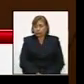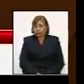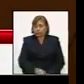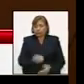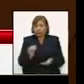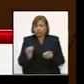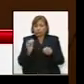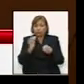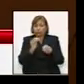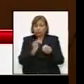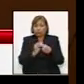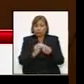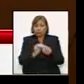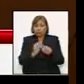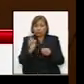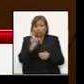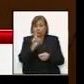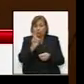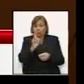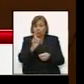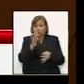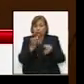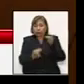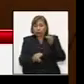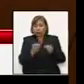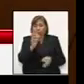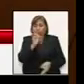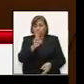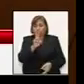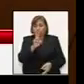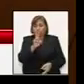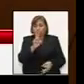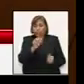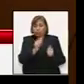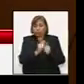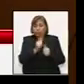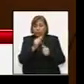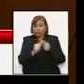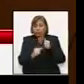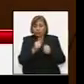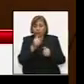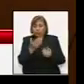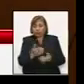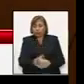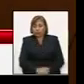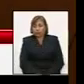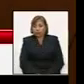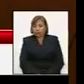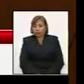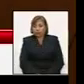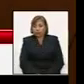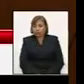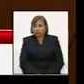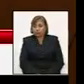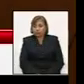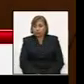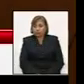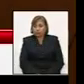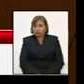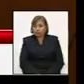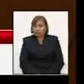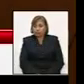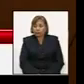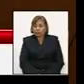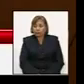Adjuntando la resolución judicial número 2 con dicha fecha. Voy a leer, ¿ya? A ver. Es